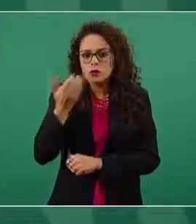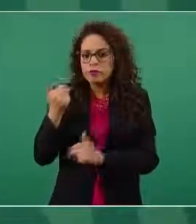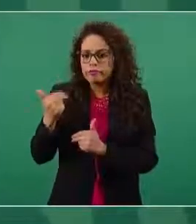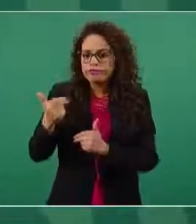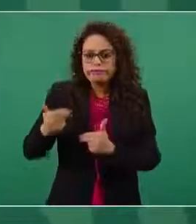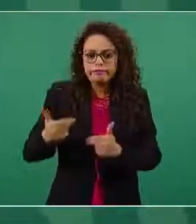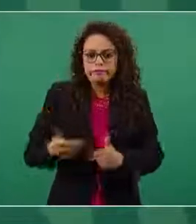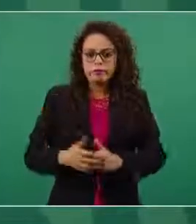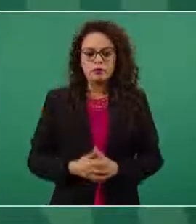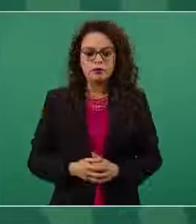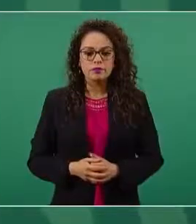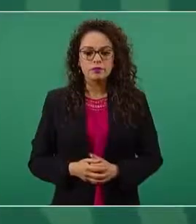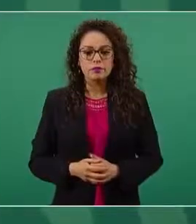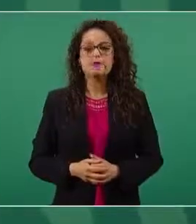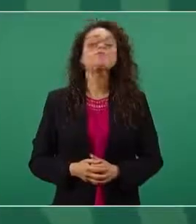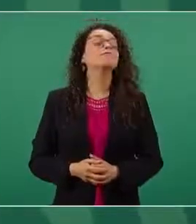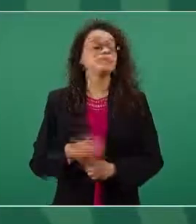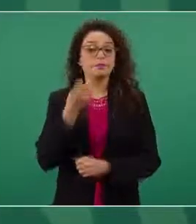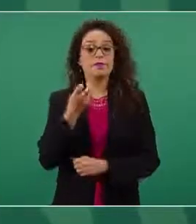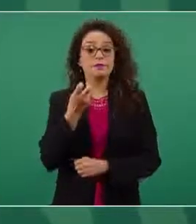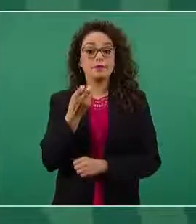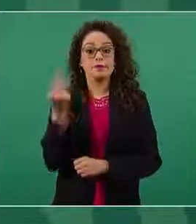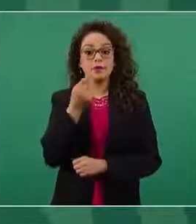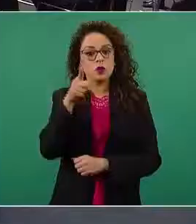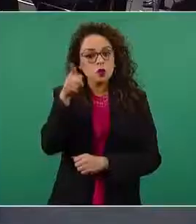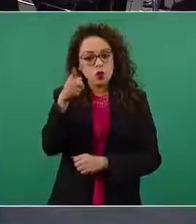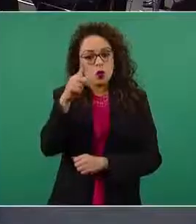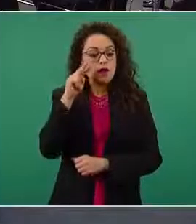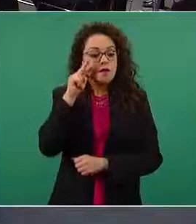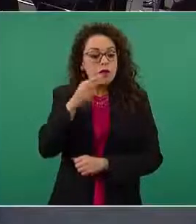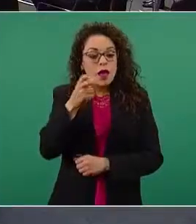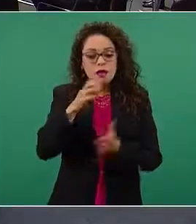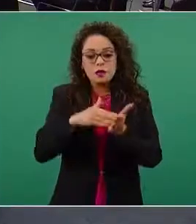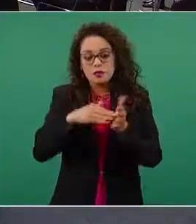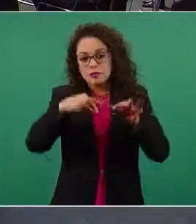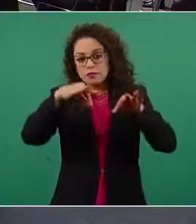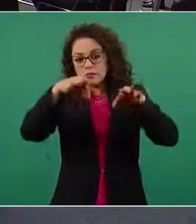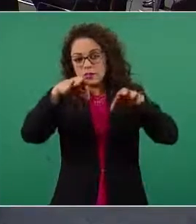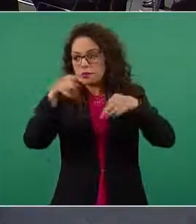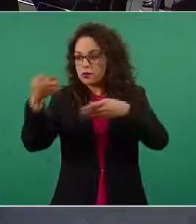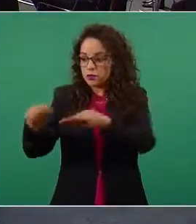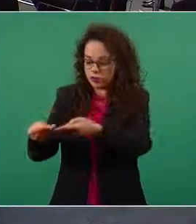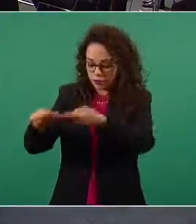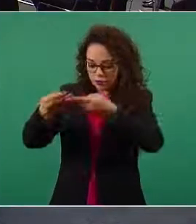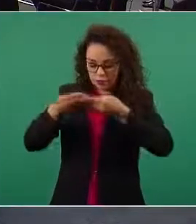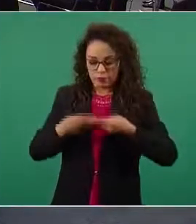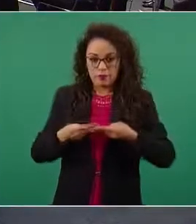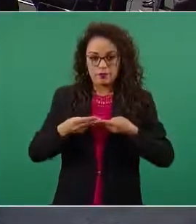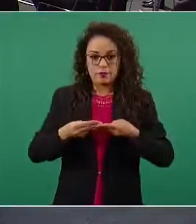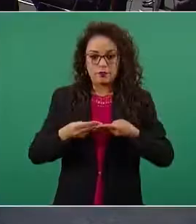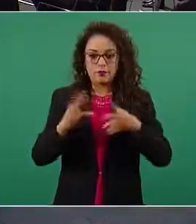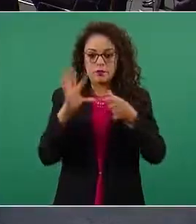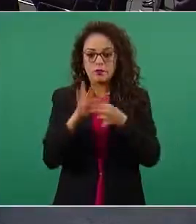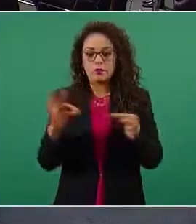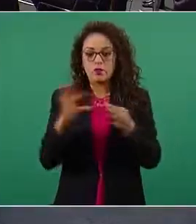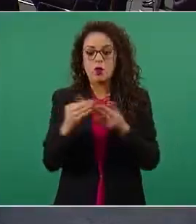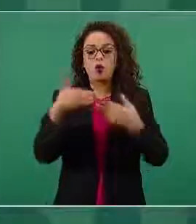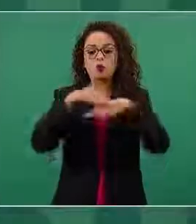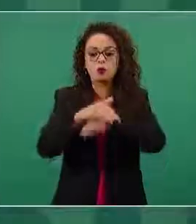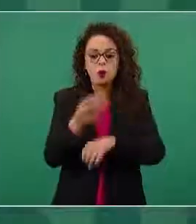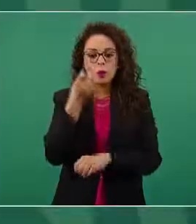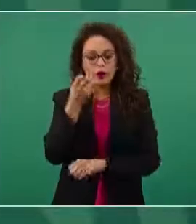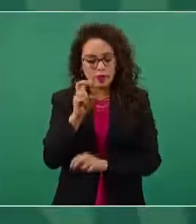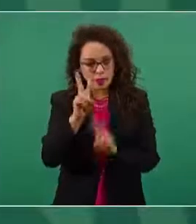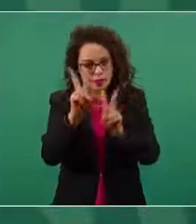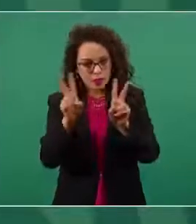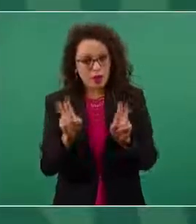Entonces, que conozcas lo que él nos mandó a decir sobre este tema. Y